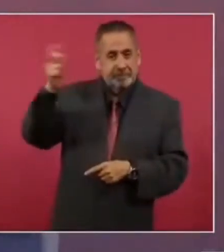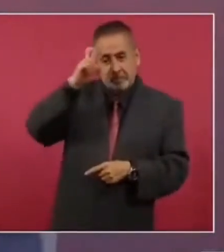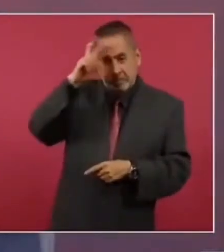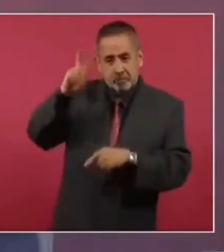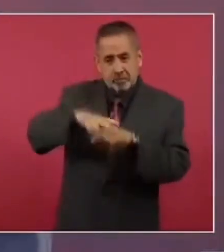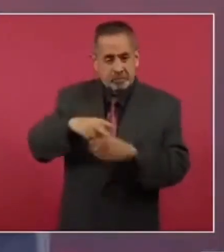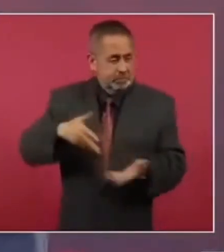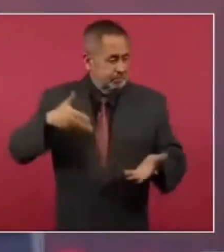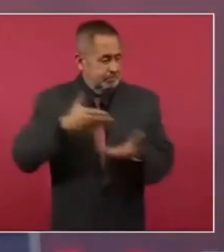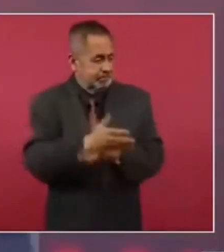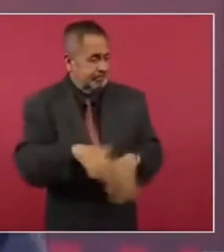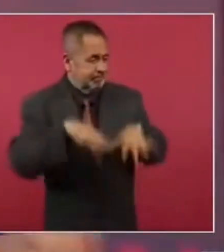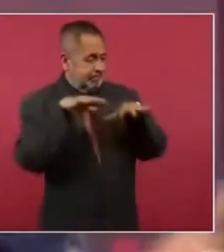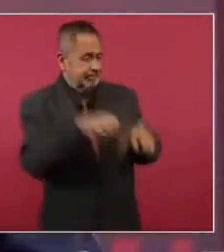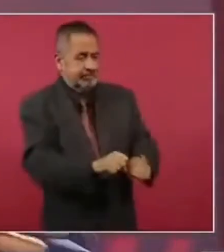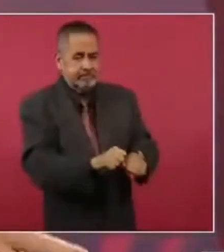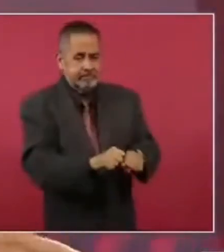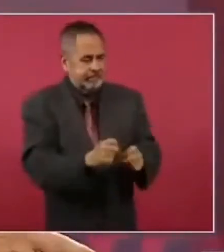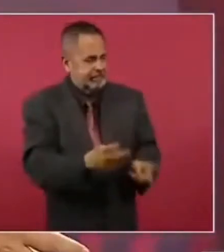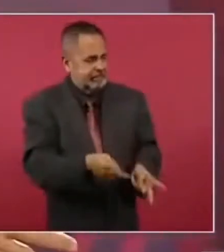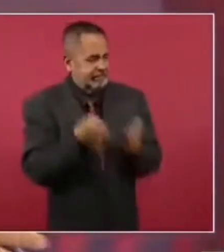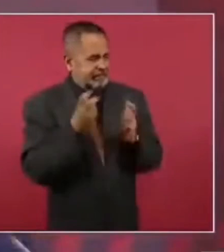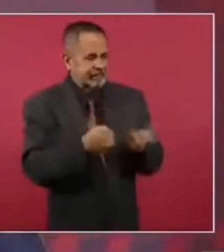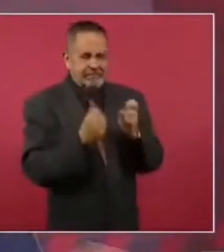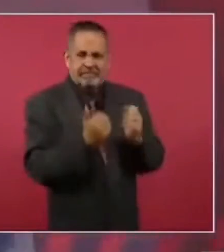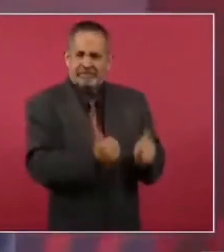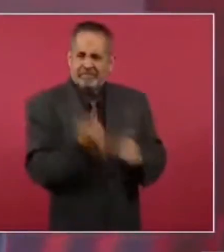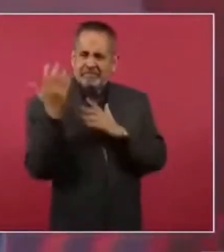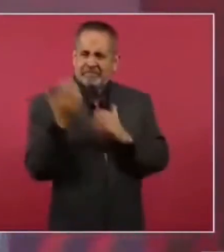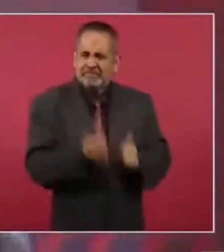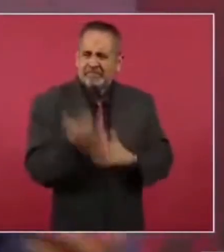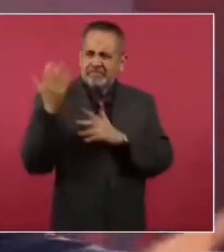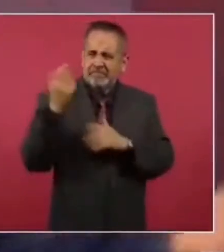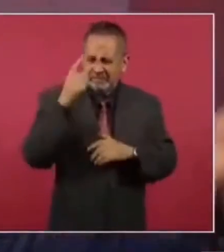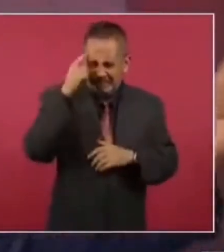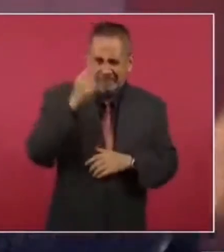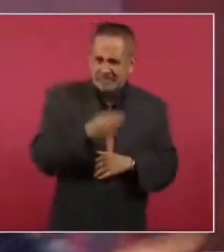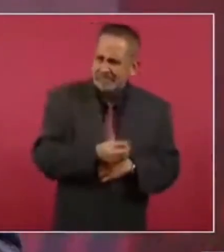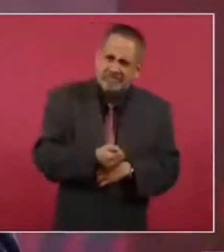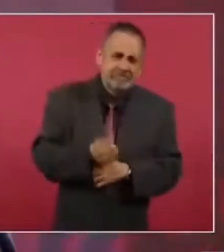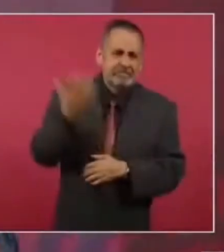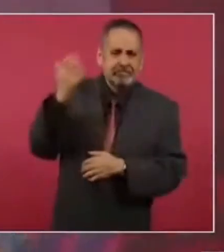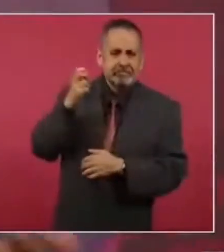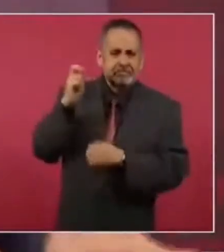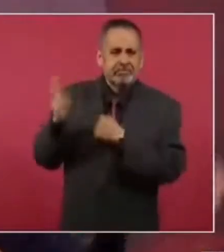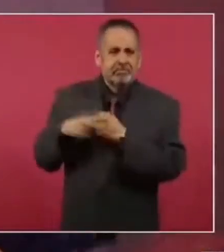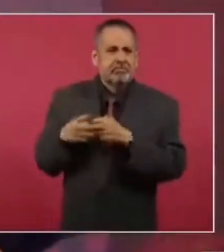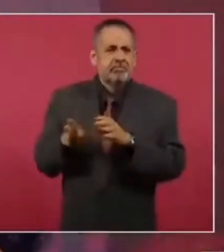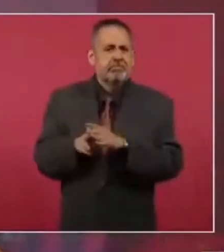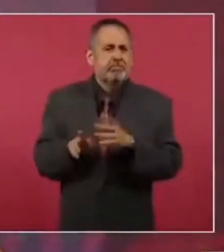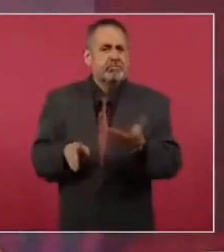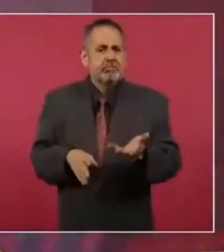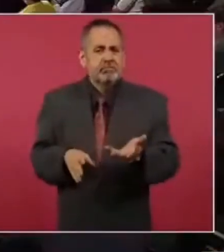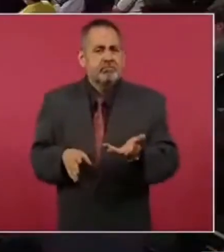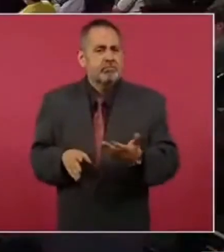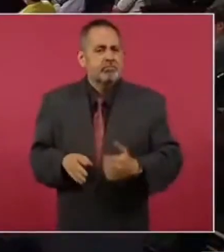europeos para robar, para llevarse el oro, para llevarse la